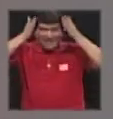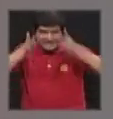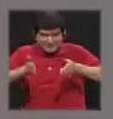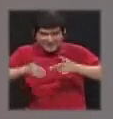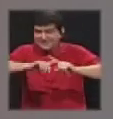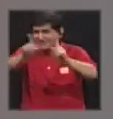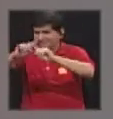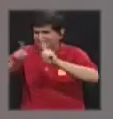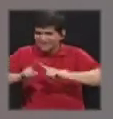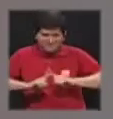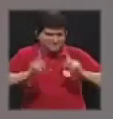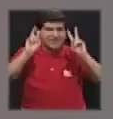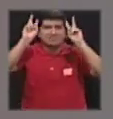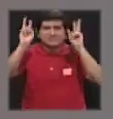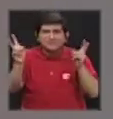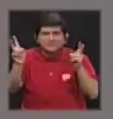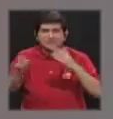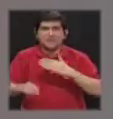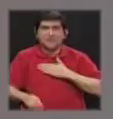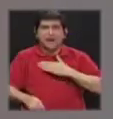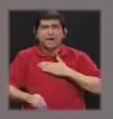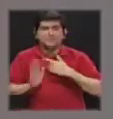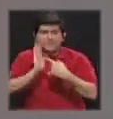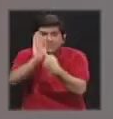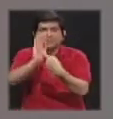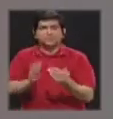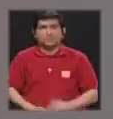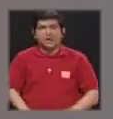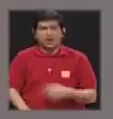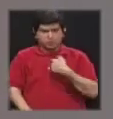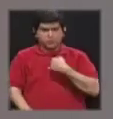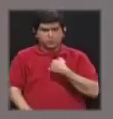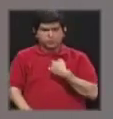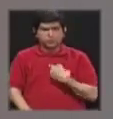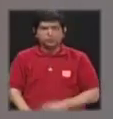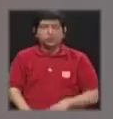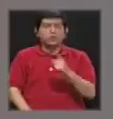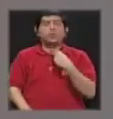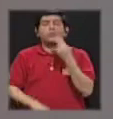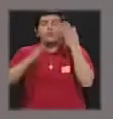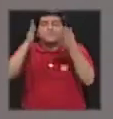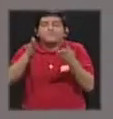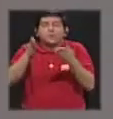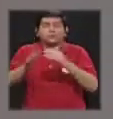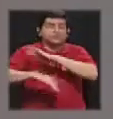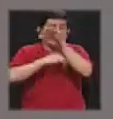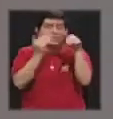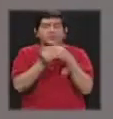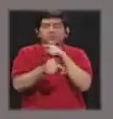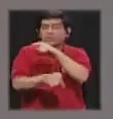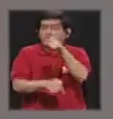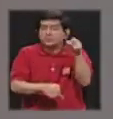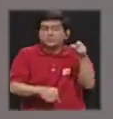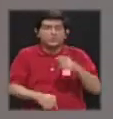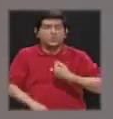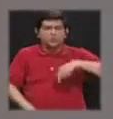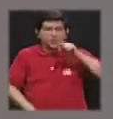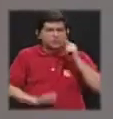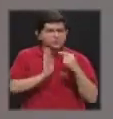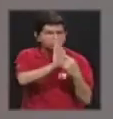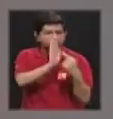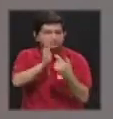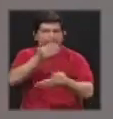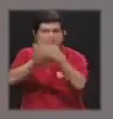en los diversos temas que me han hecho ver las cosas. Yo, de alguna forma, he sido un vocero de todas estas cosas que hemos ido señalando